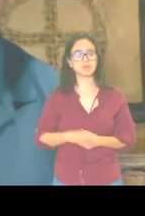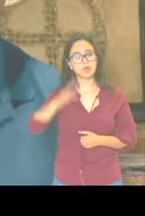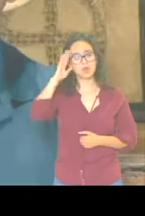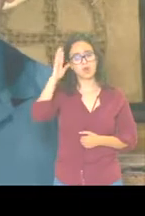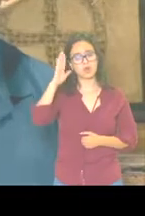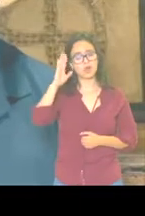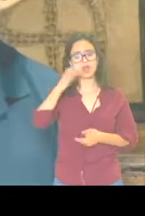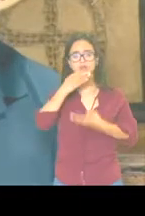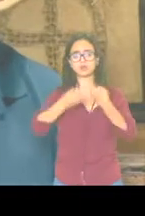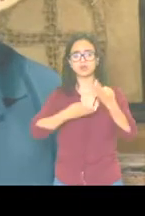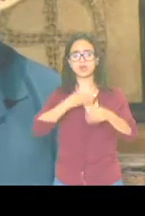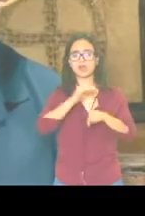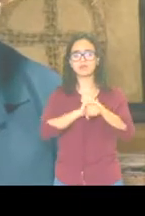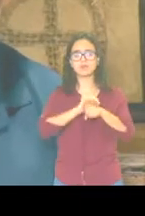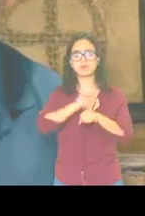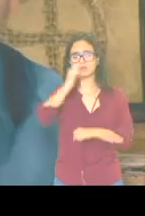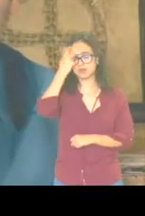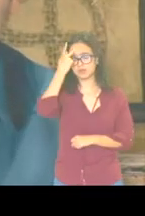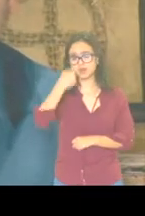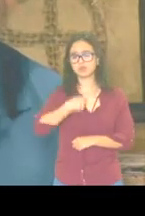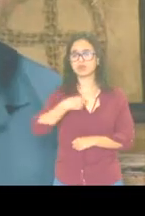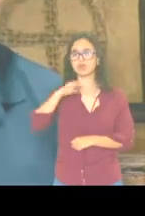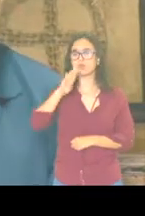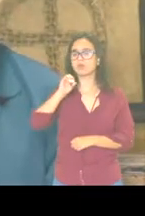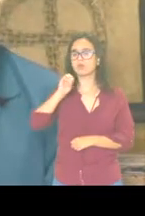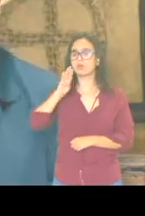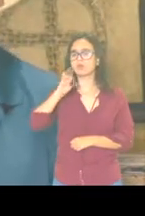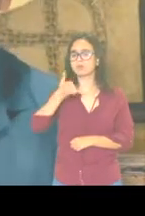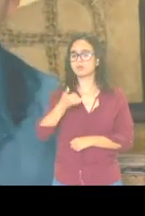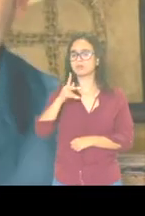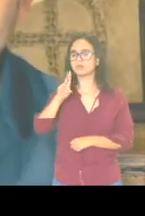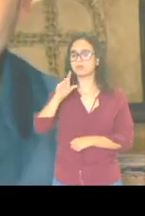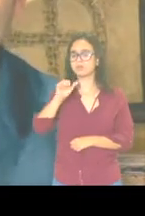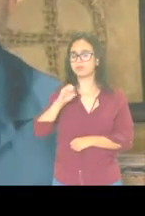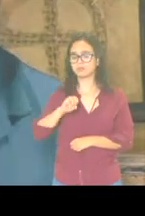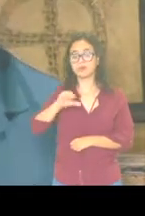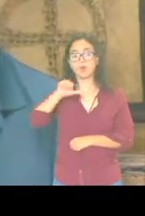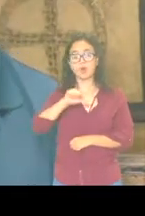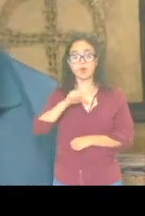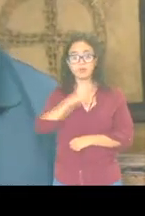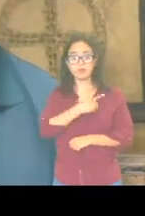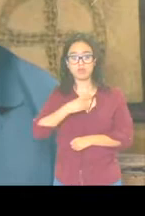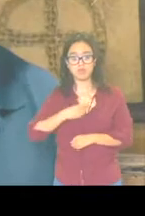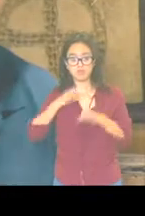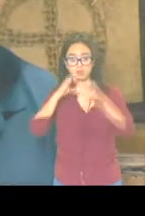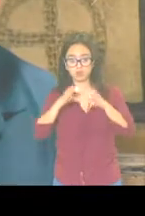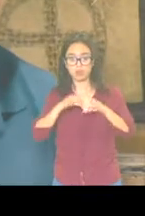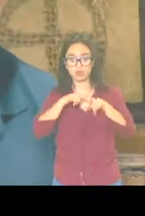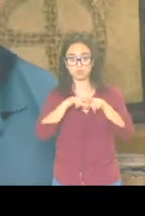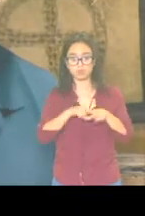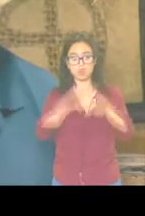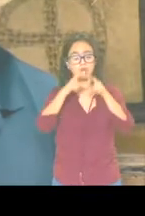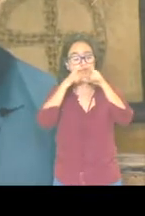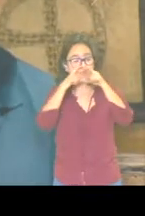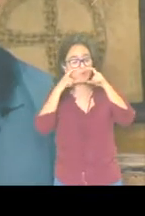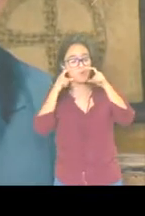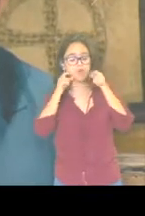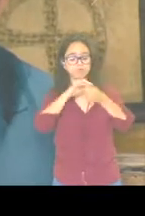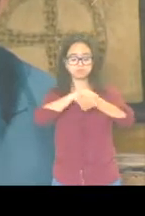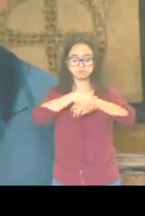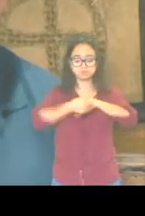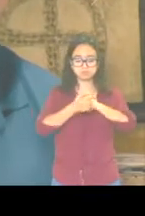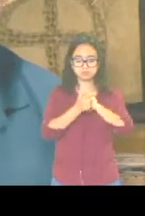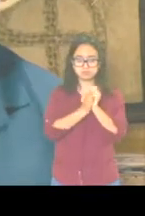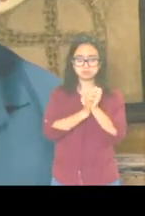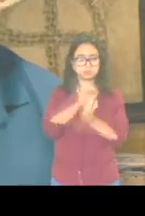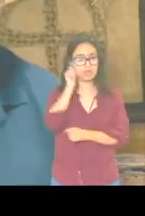Hola amigos de San Luis Potosí, les saluda su amigo Bobby Pulido, recordándoles que tenemos que seguir cuidándonos, usando cubrebocas y lavándonos